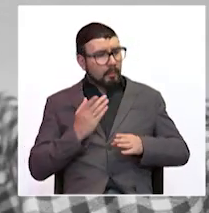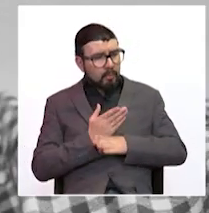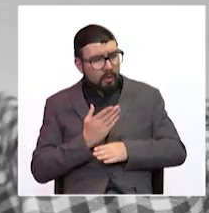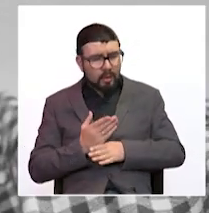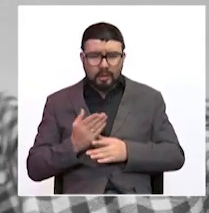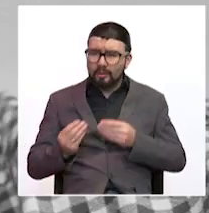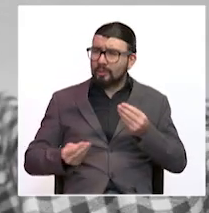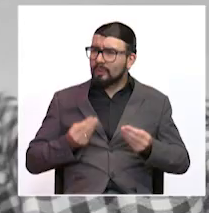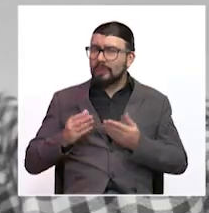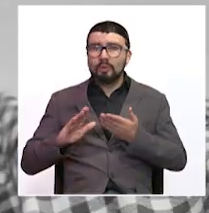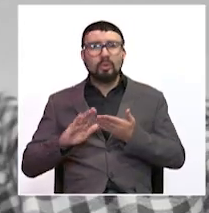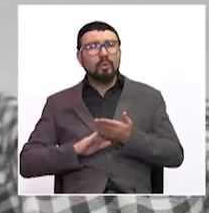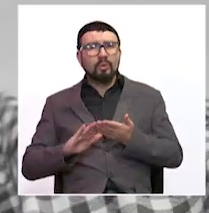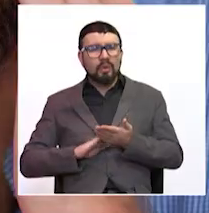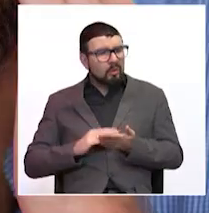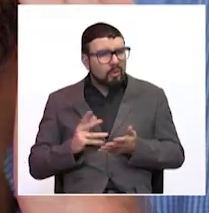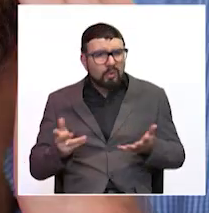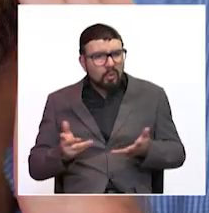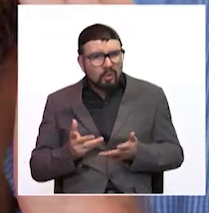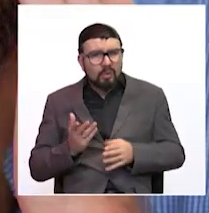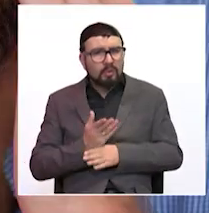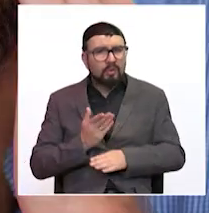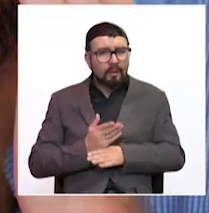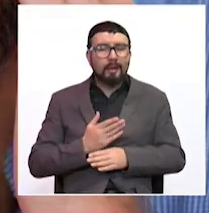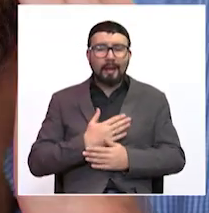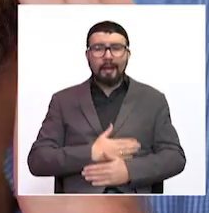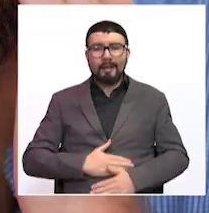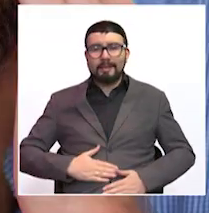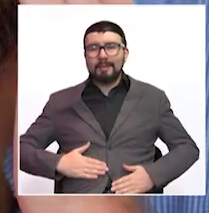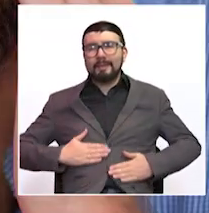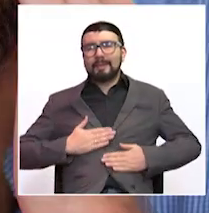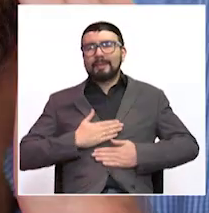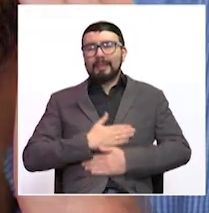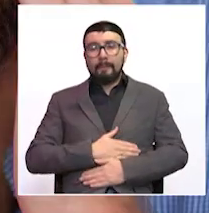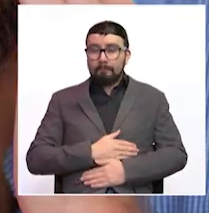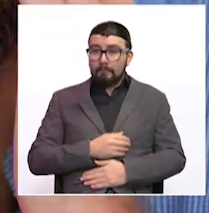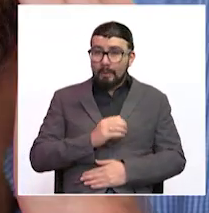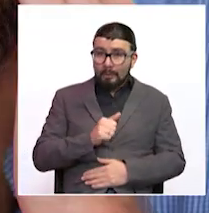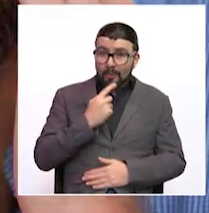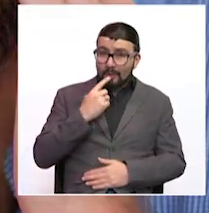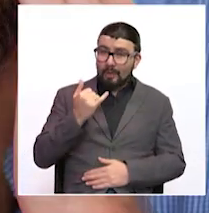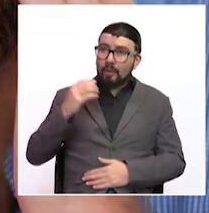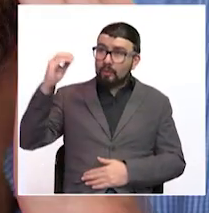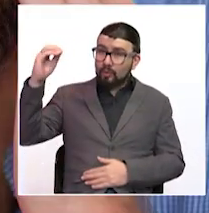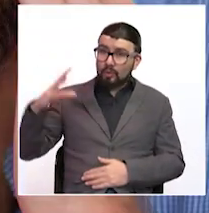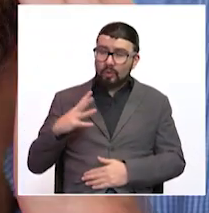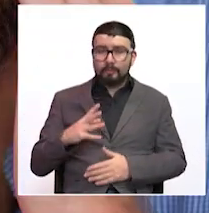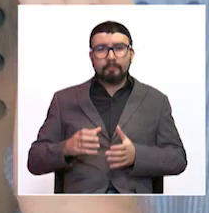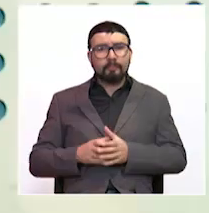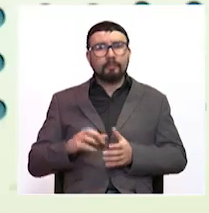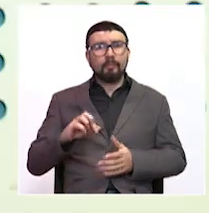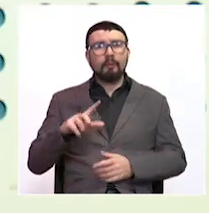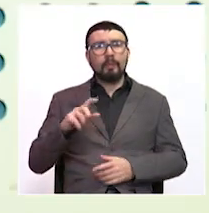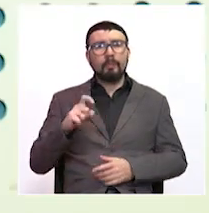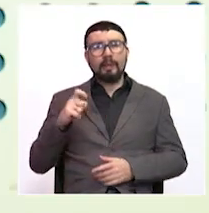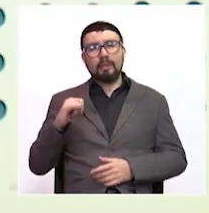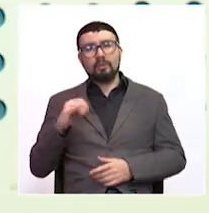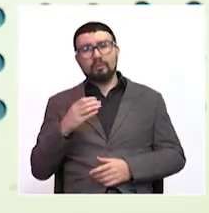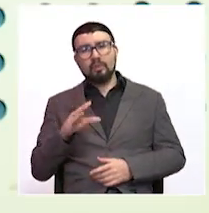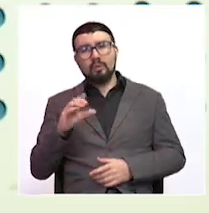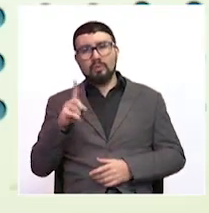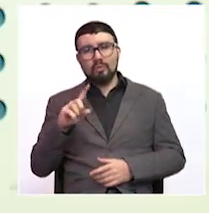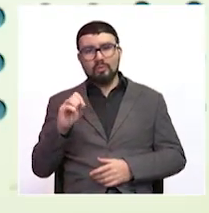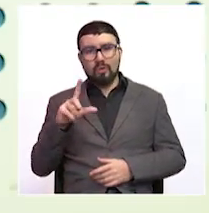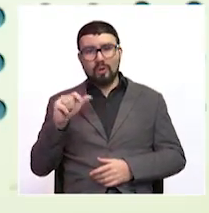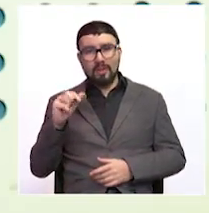suele ser la parte abdominal por eso decidimos que el plexo solar es la parte donde se manifiestan la